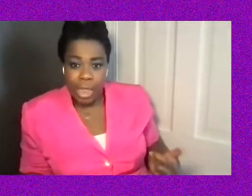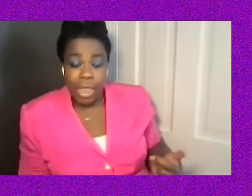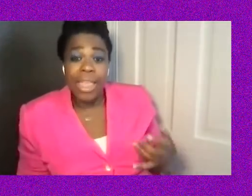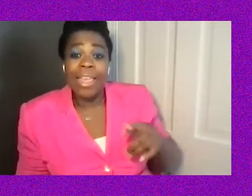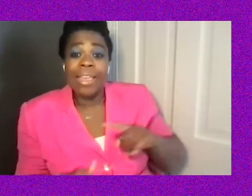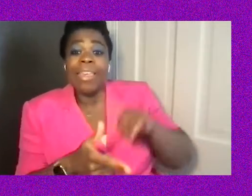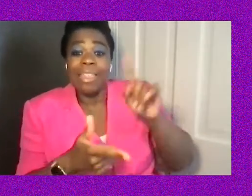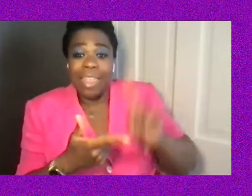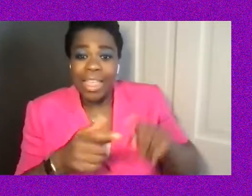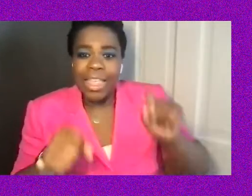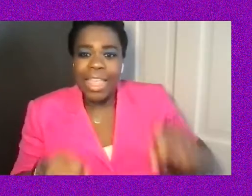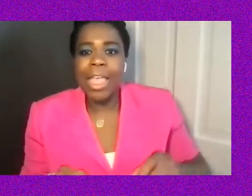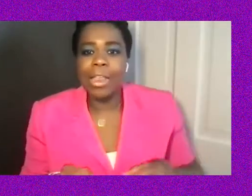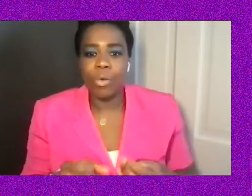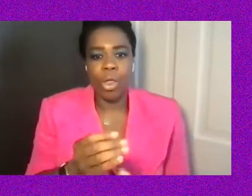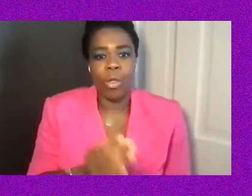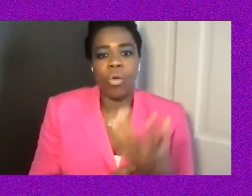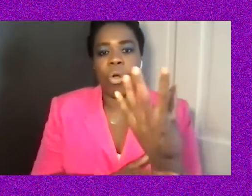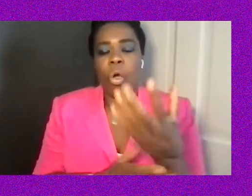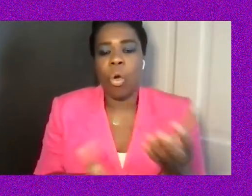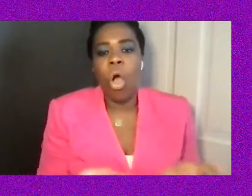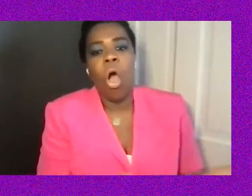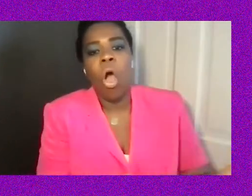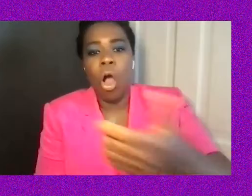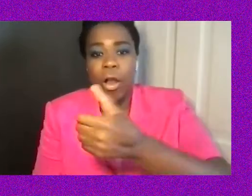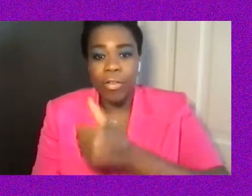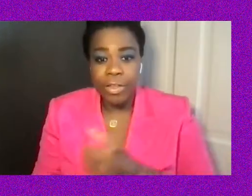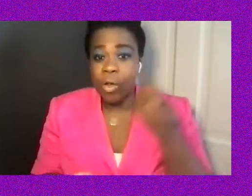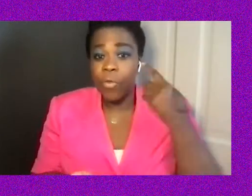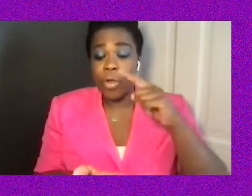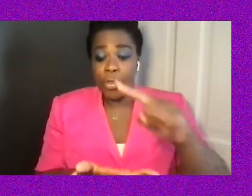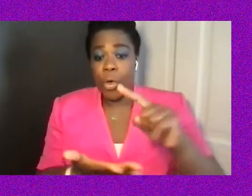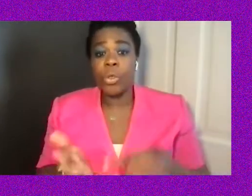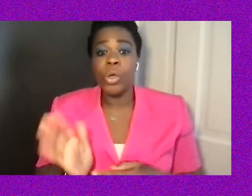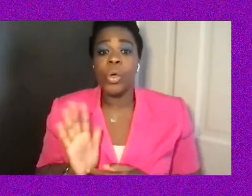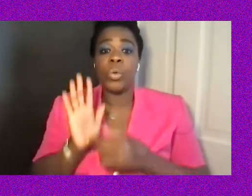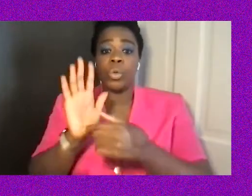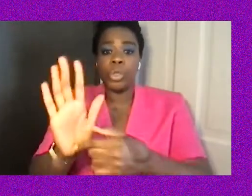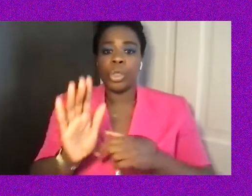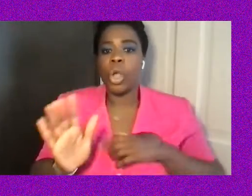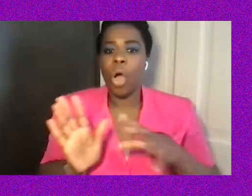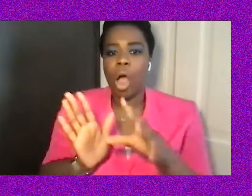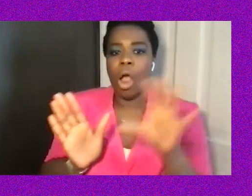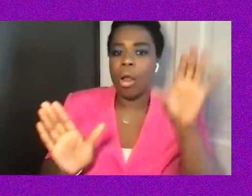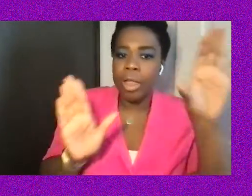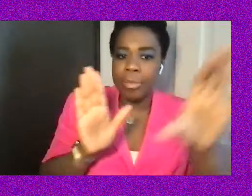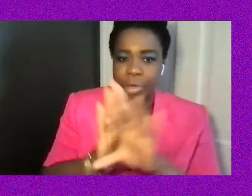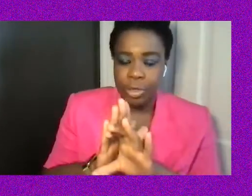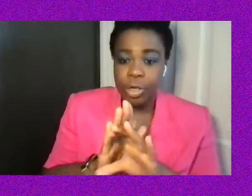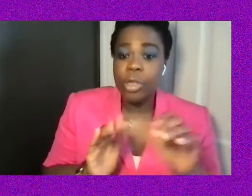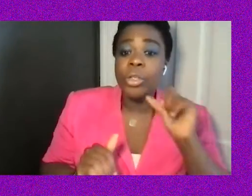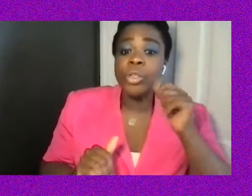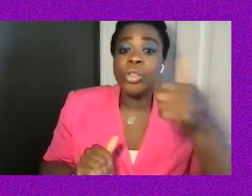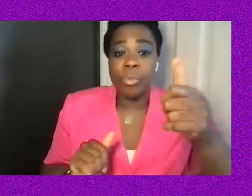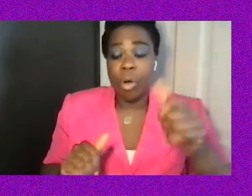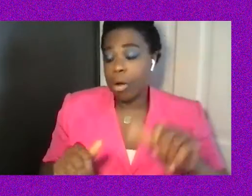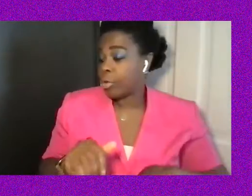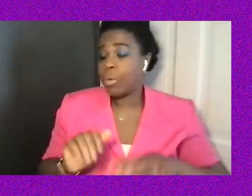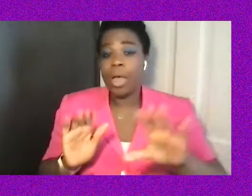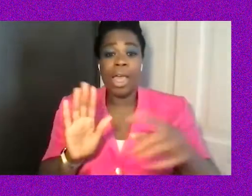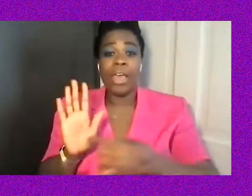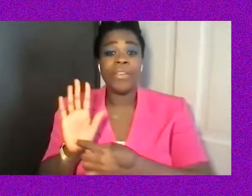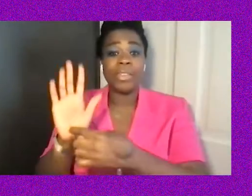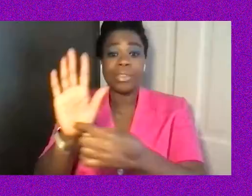identidad firmemente enraizado en el día de hoy. Mañana va a